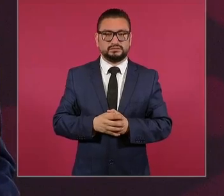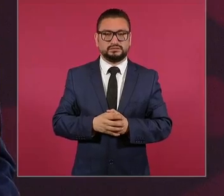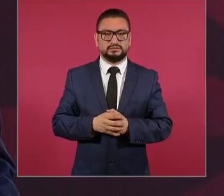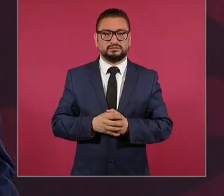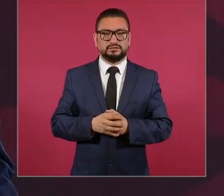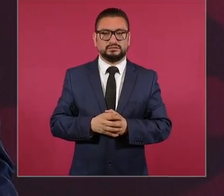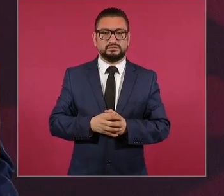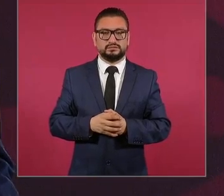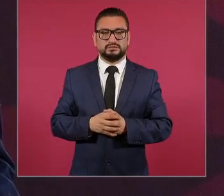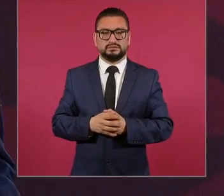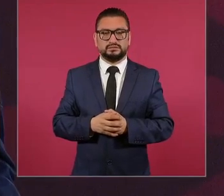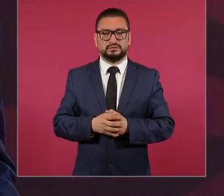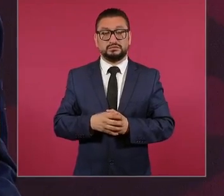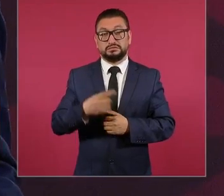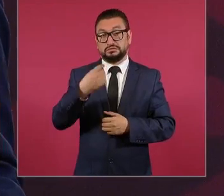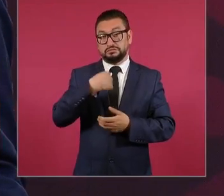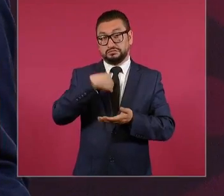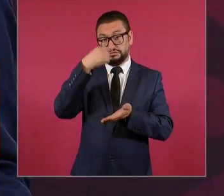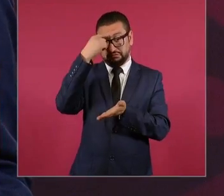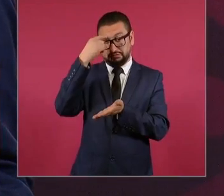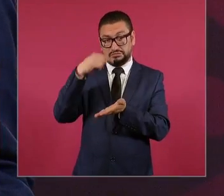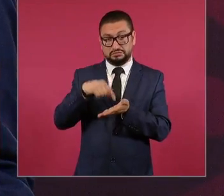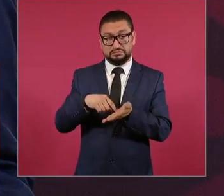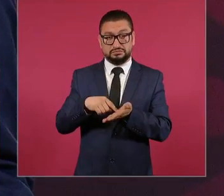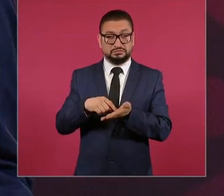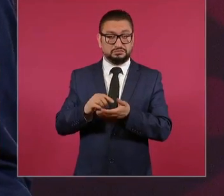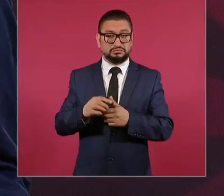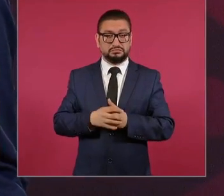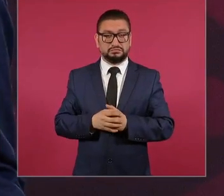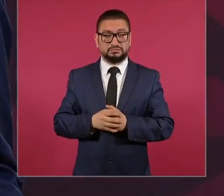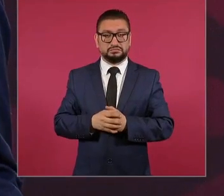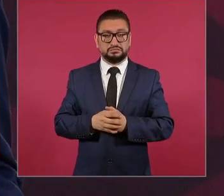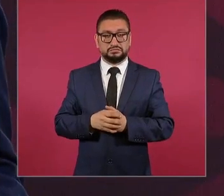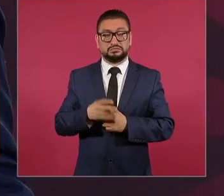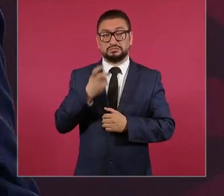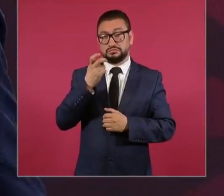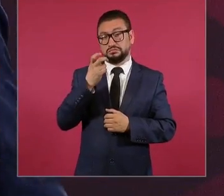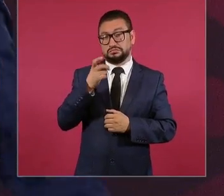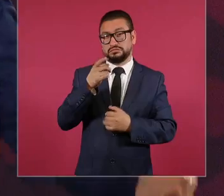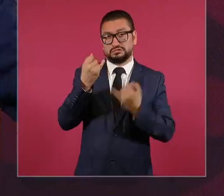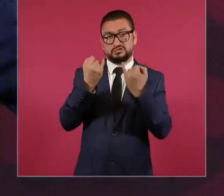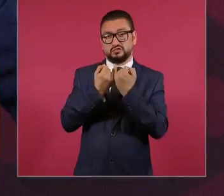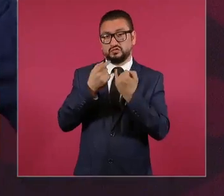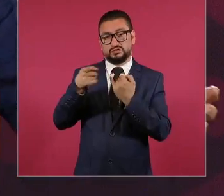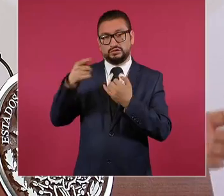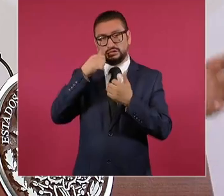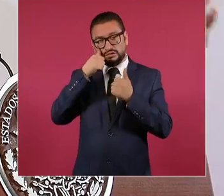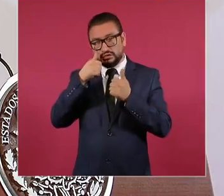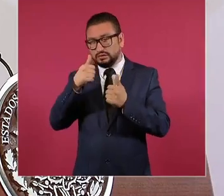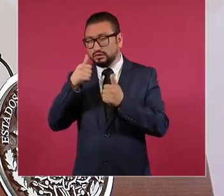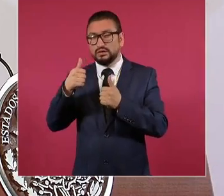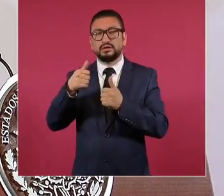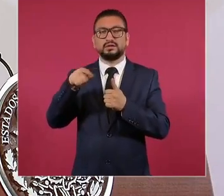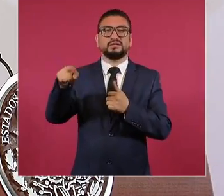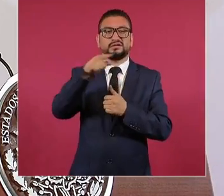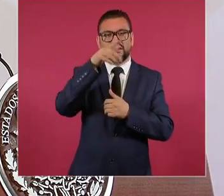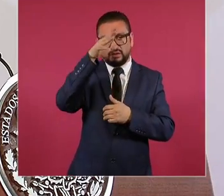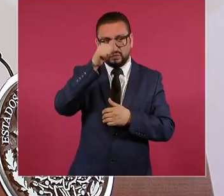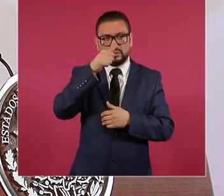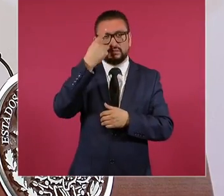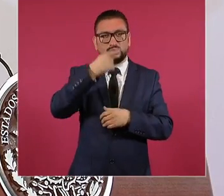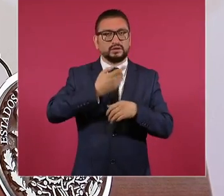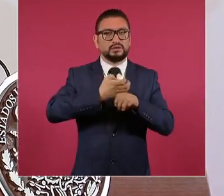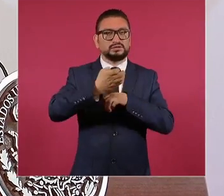y yo creo que va a poder llegar a acuerdos con gobiernos